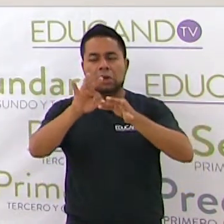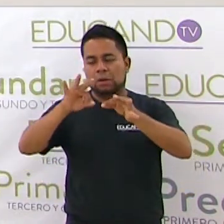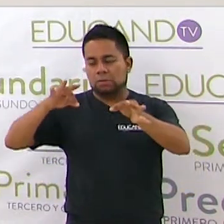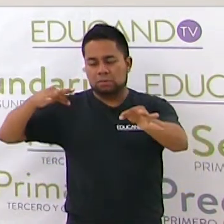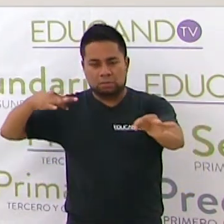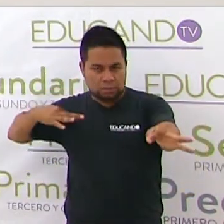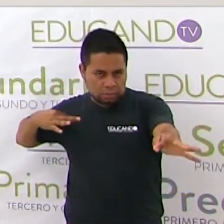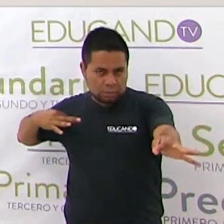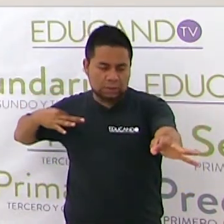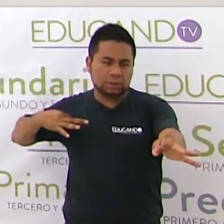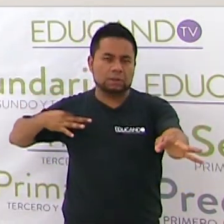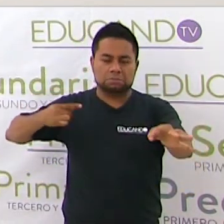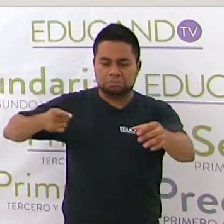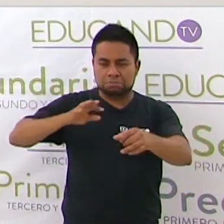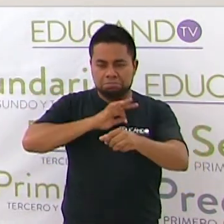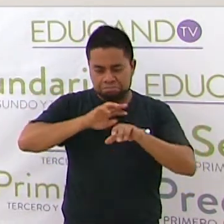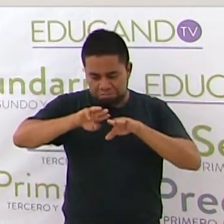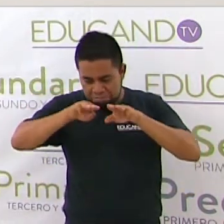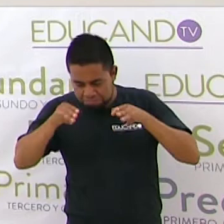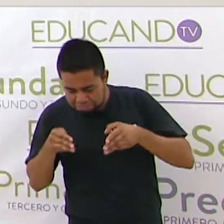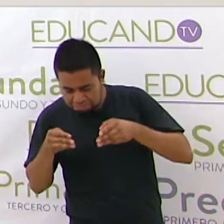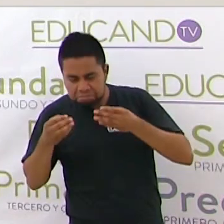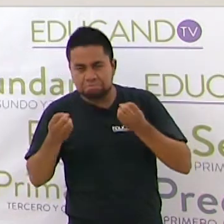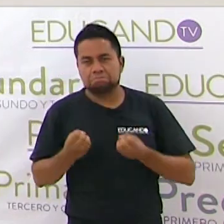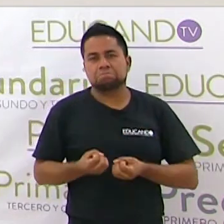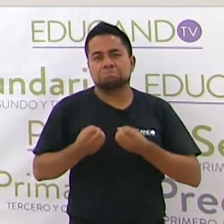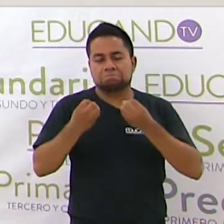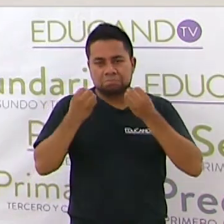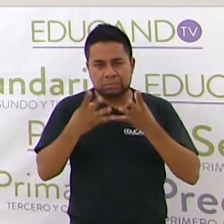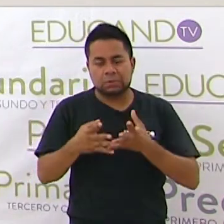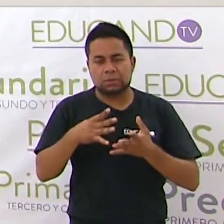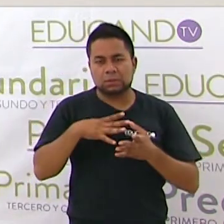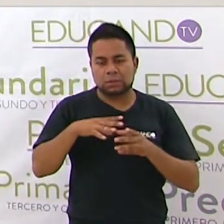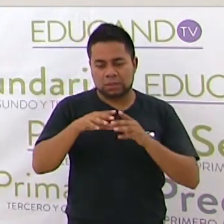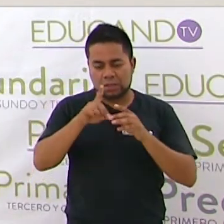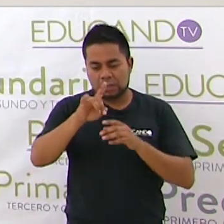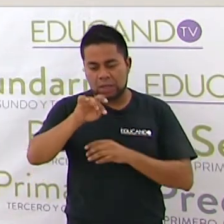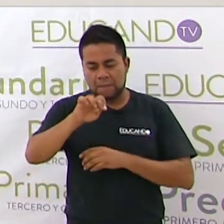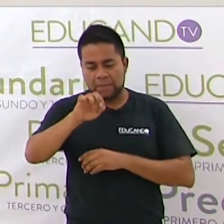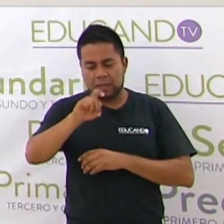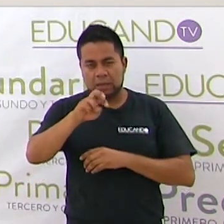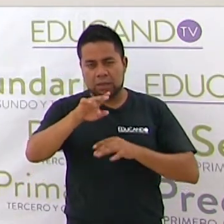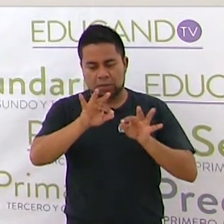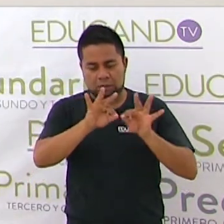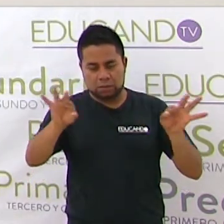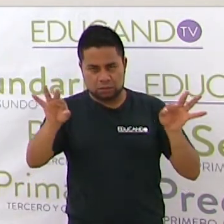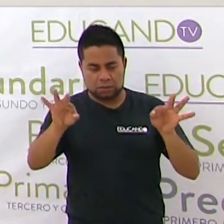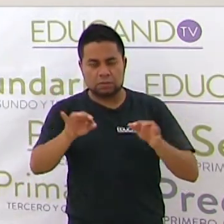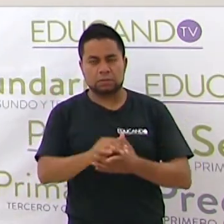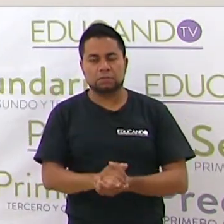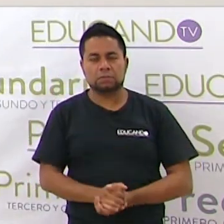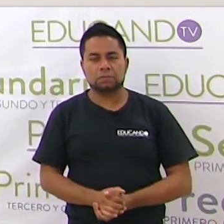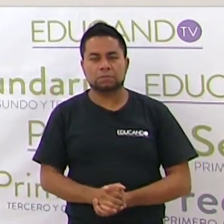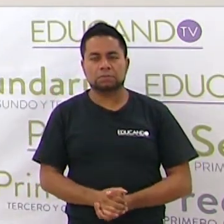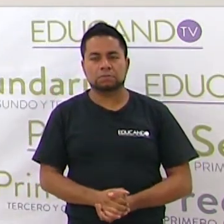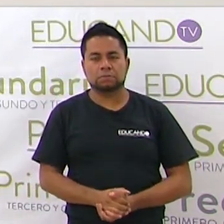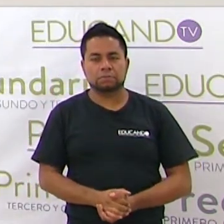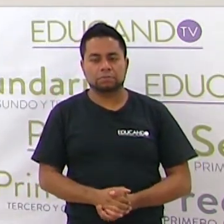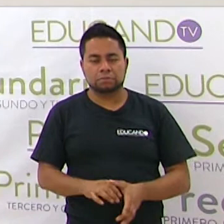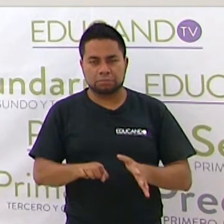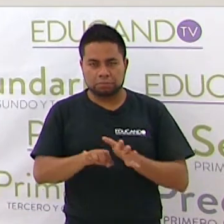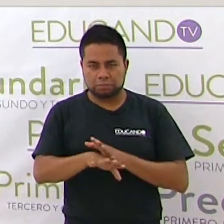métrica y con ello podemos medir el diámetro de cualquier esfera. ¿Sale? Vamos a suponer que conocemos